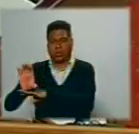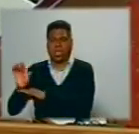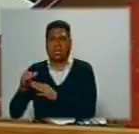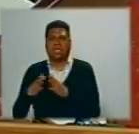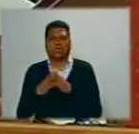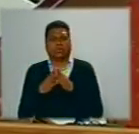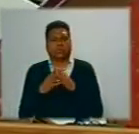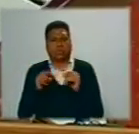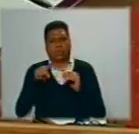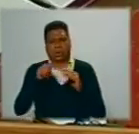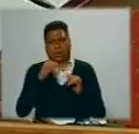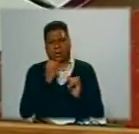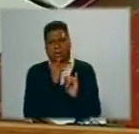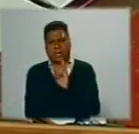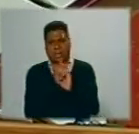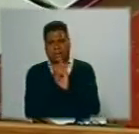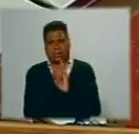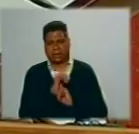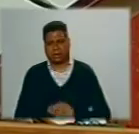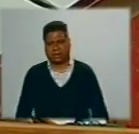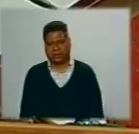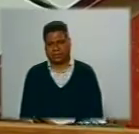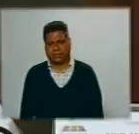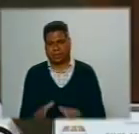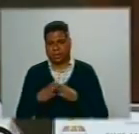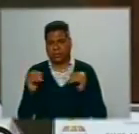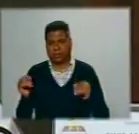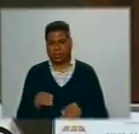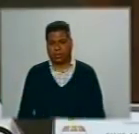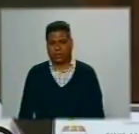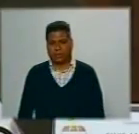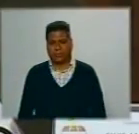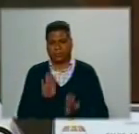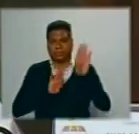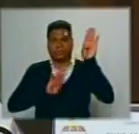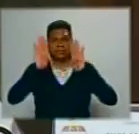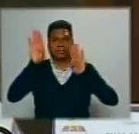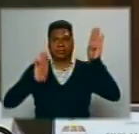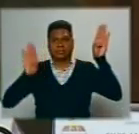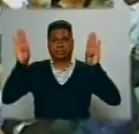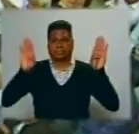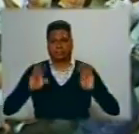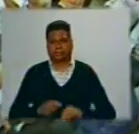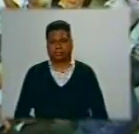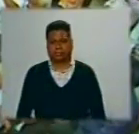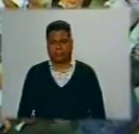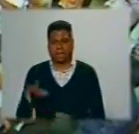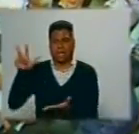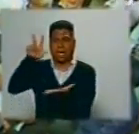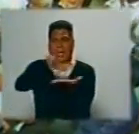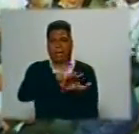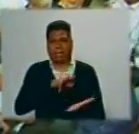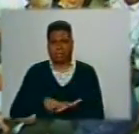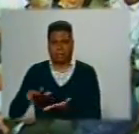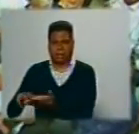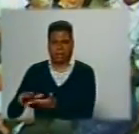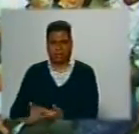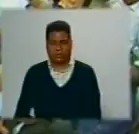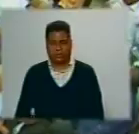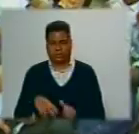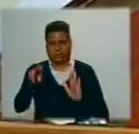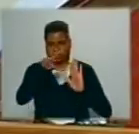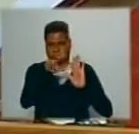comerciales realizadas a través de los medios electrónicos. Es todo, presidente. En consideración, aprobado. Siguiente